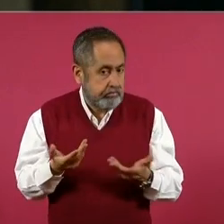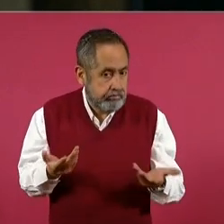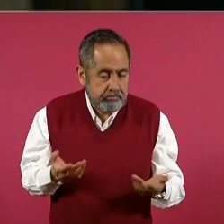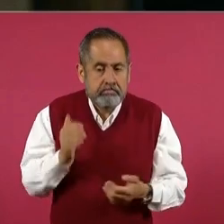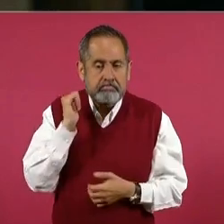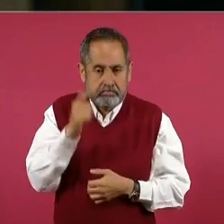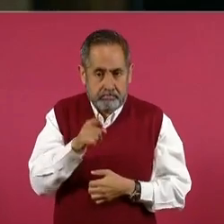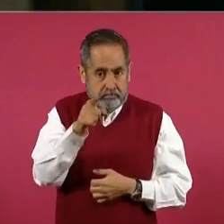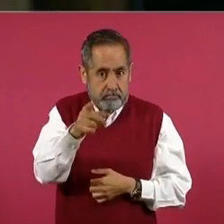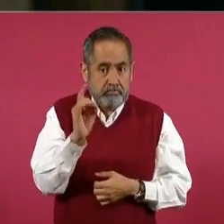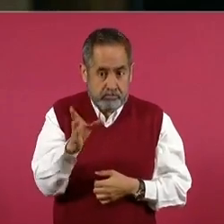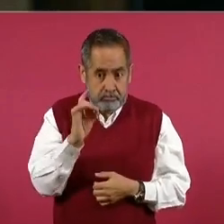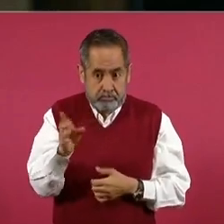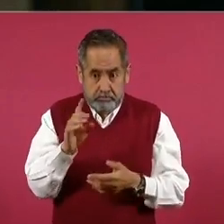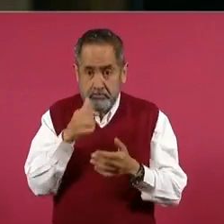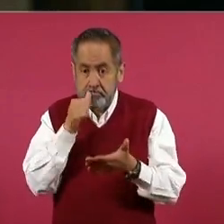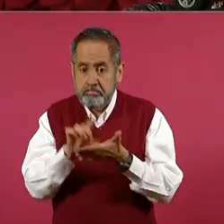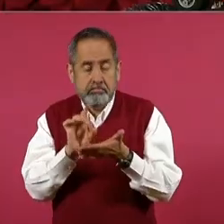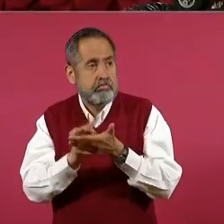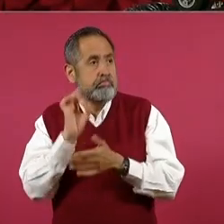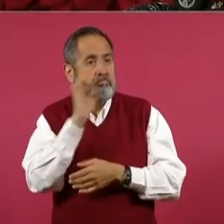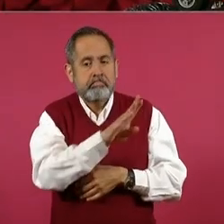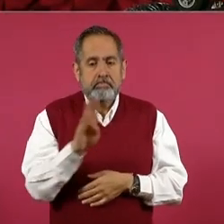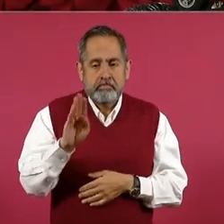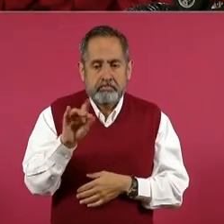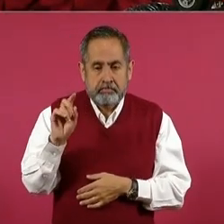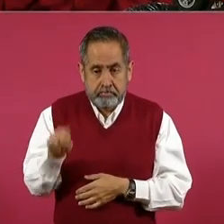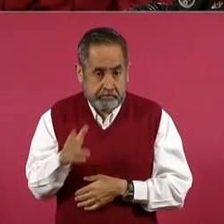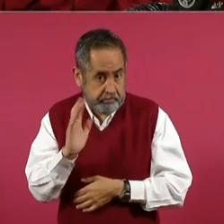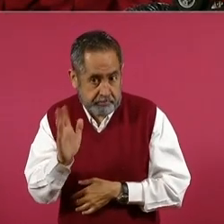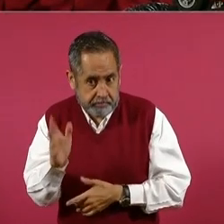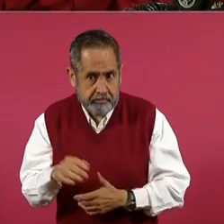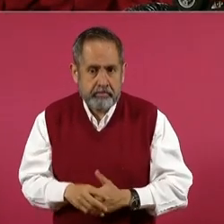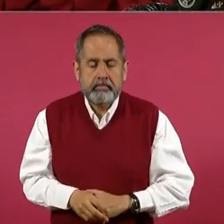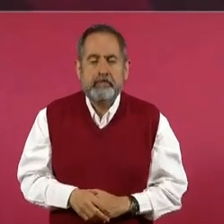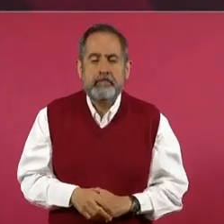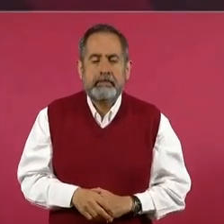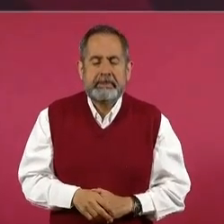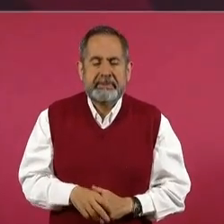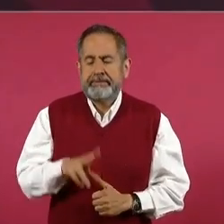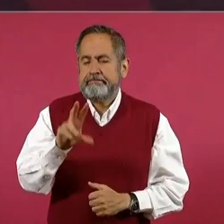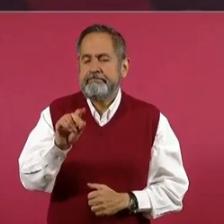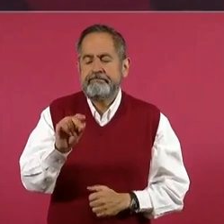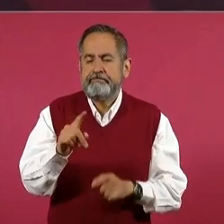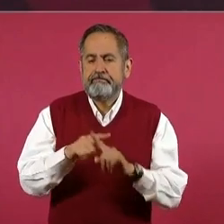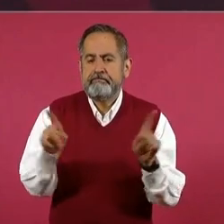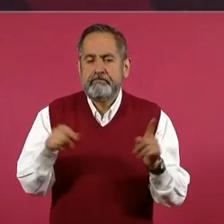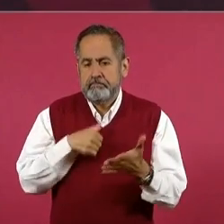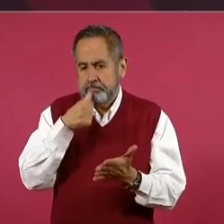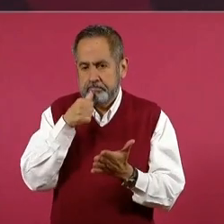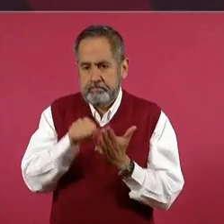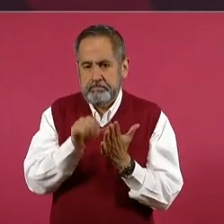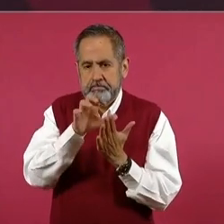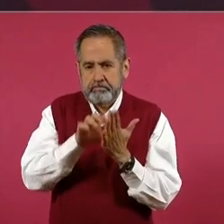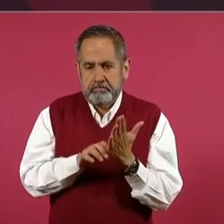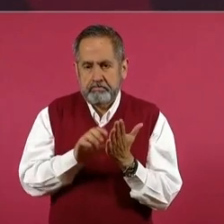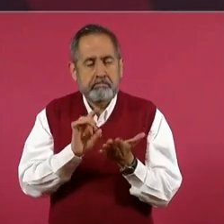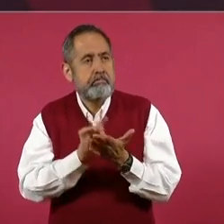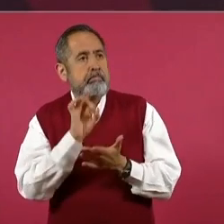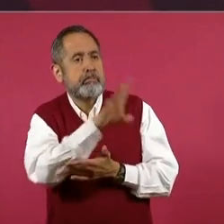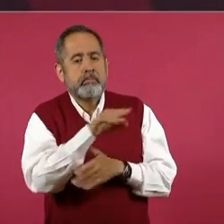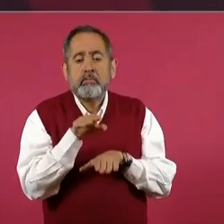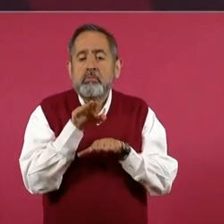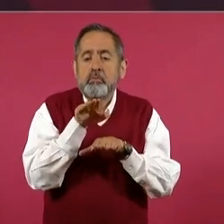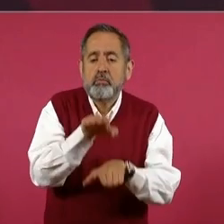lo propio con Joe Biden. No, básicamente es una carta para lo del